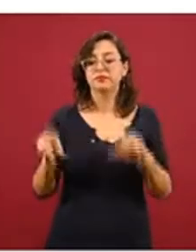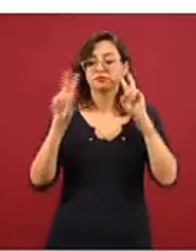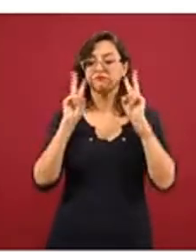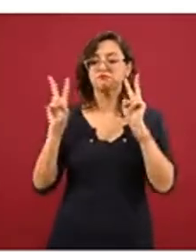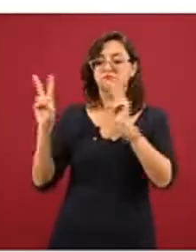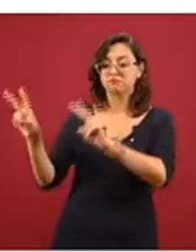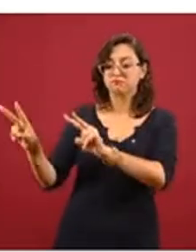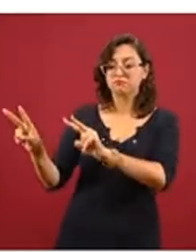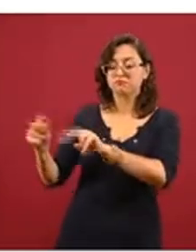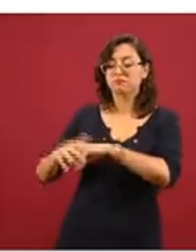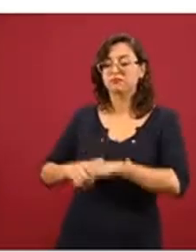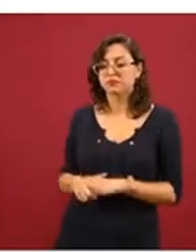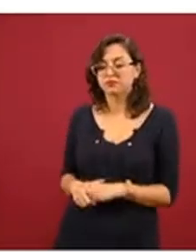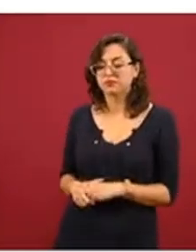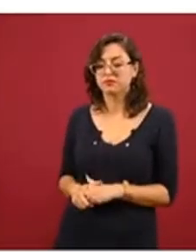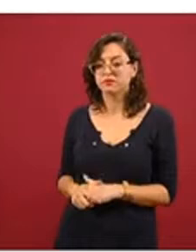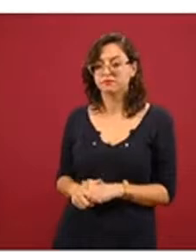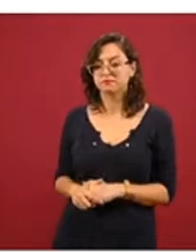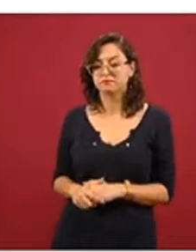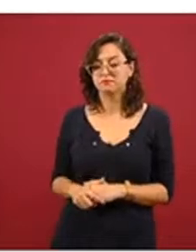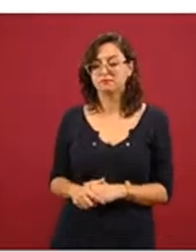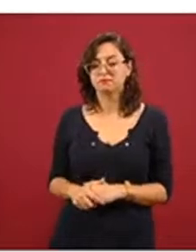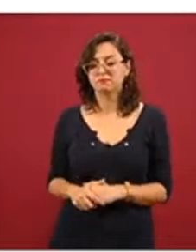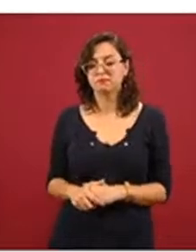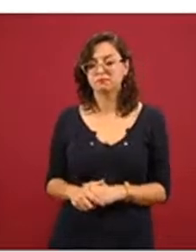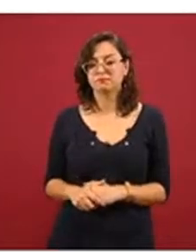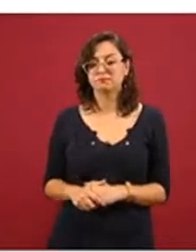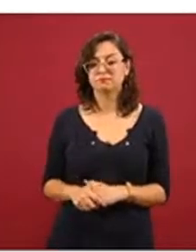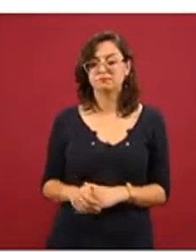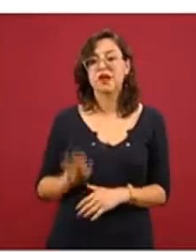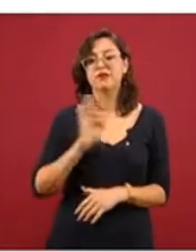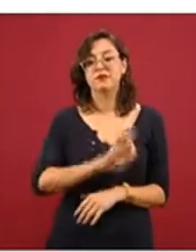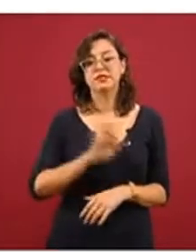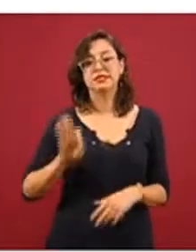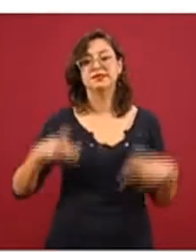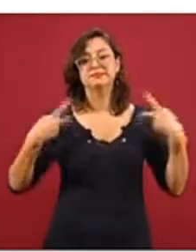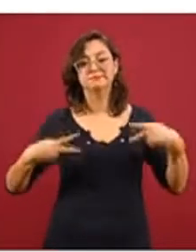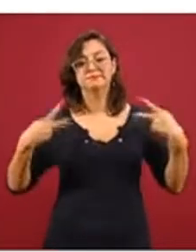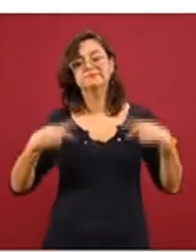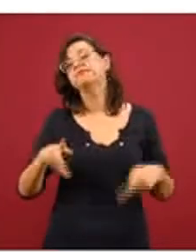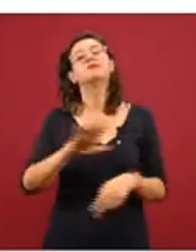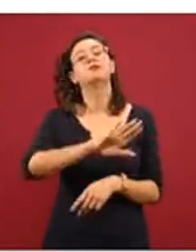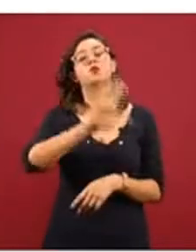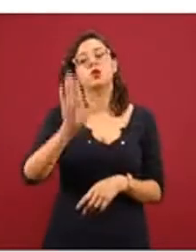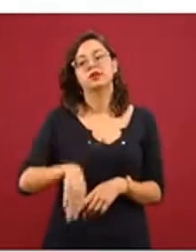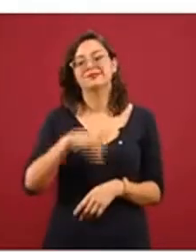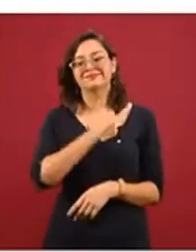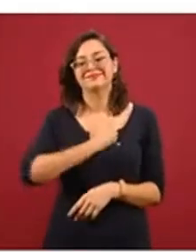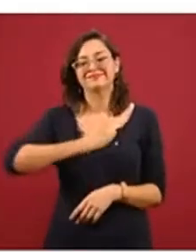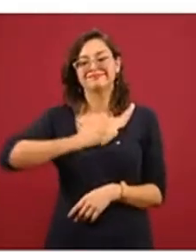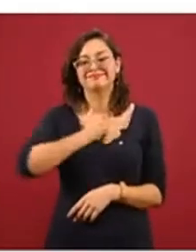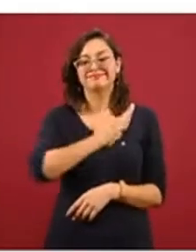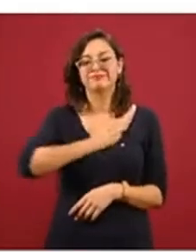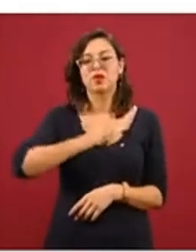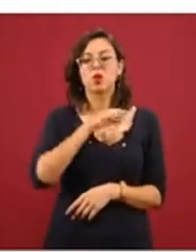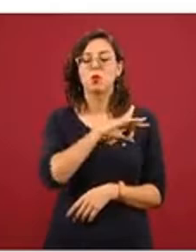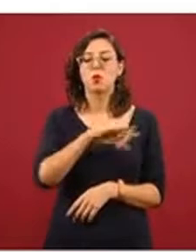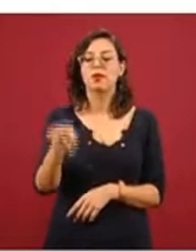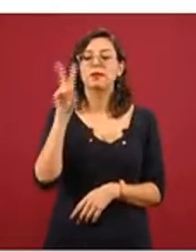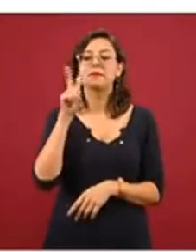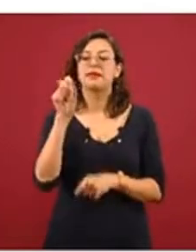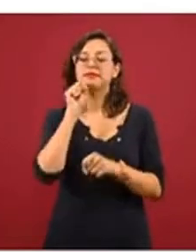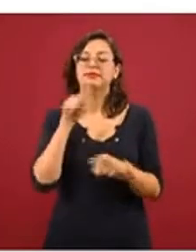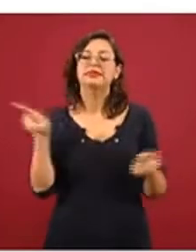ocurrencia de las lamentables defunciones, y podemos también notar en la barra de color